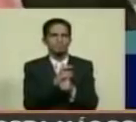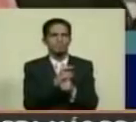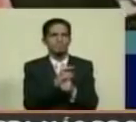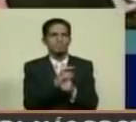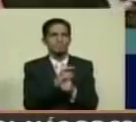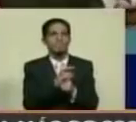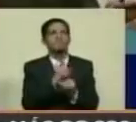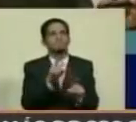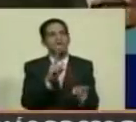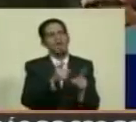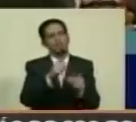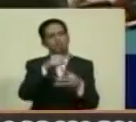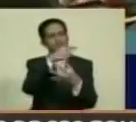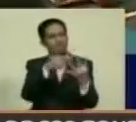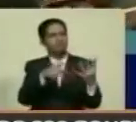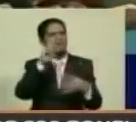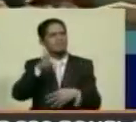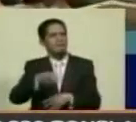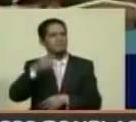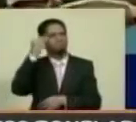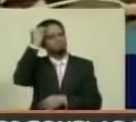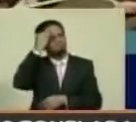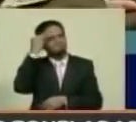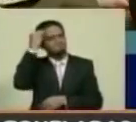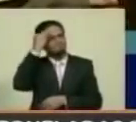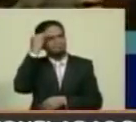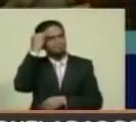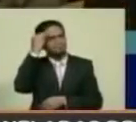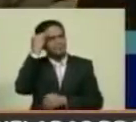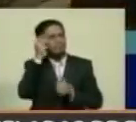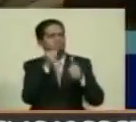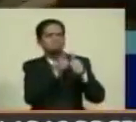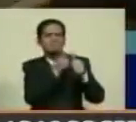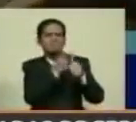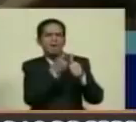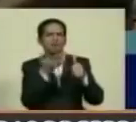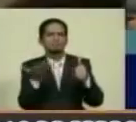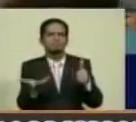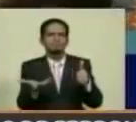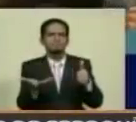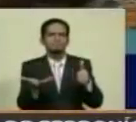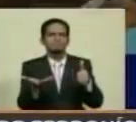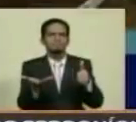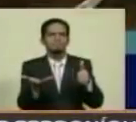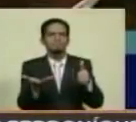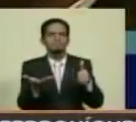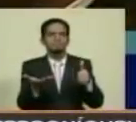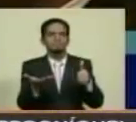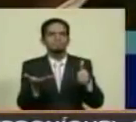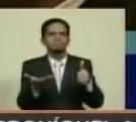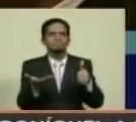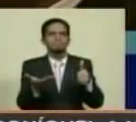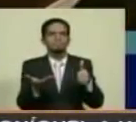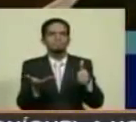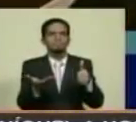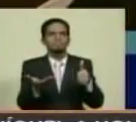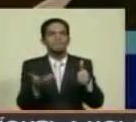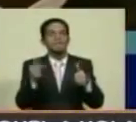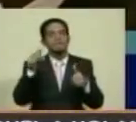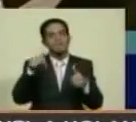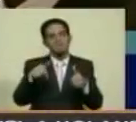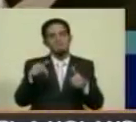la reflexión. El primero de ellos es que hemos venido experimentando en